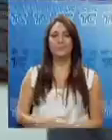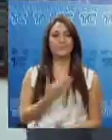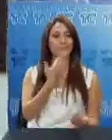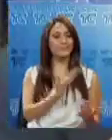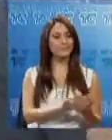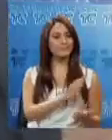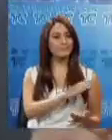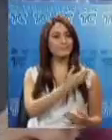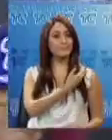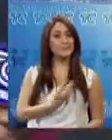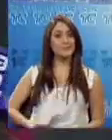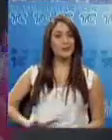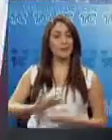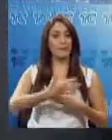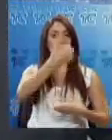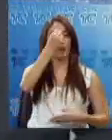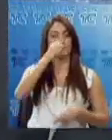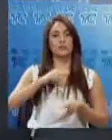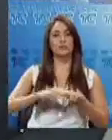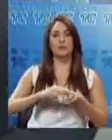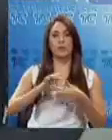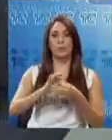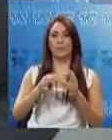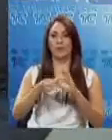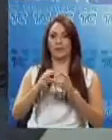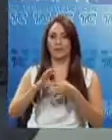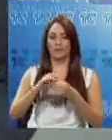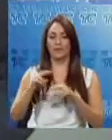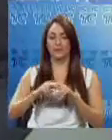Jorge Calderón, presidente de la Federación de Cooperativas de